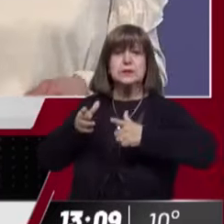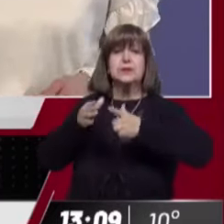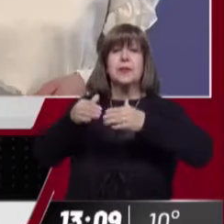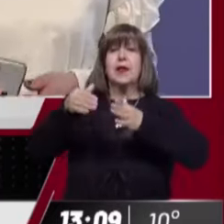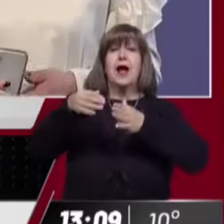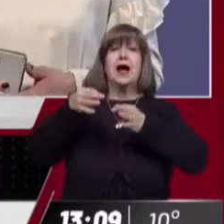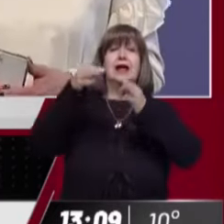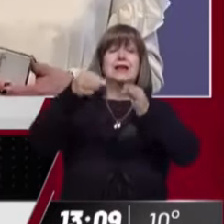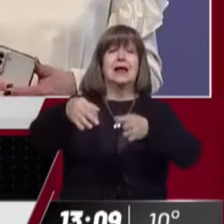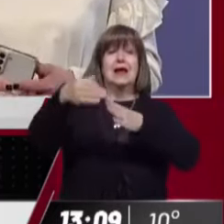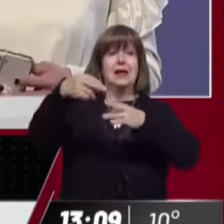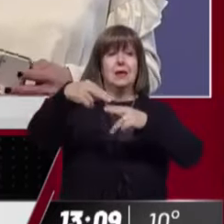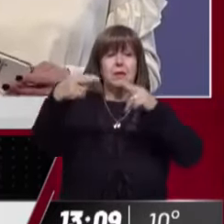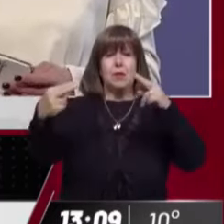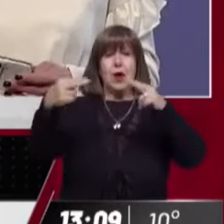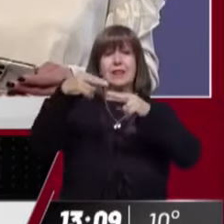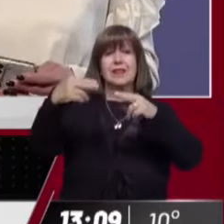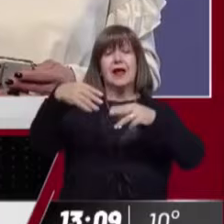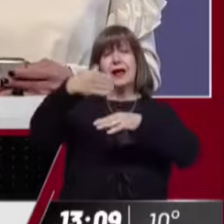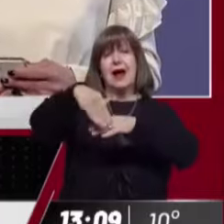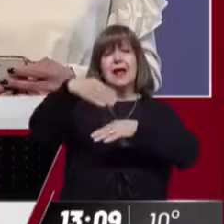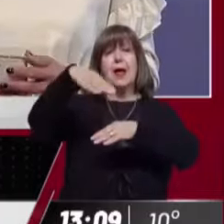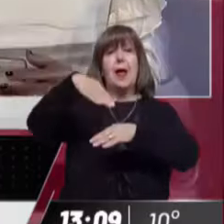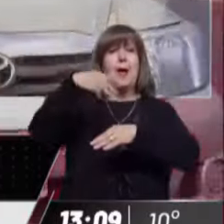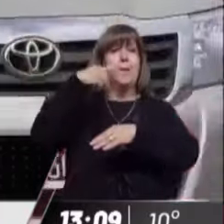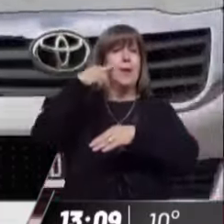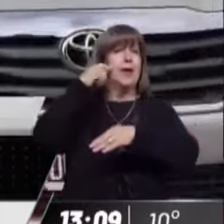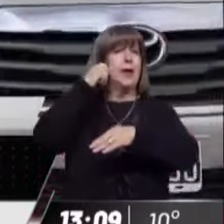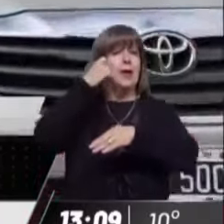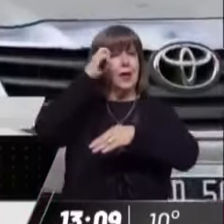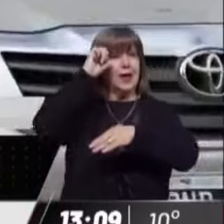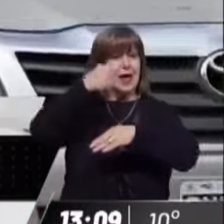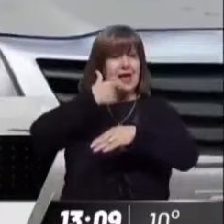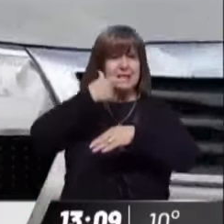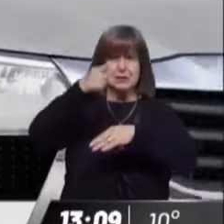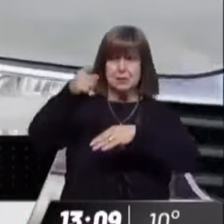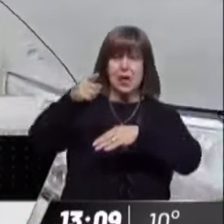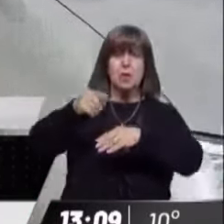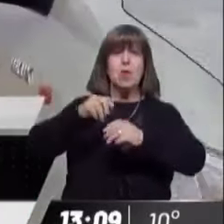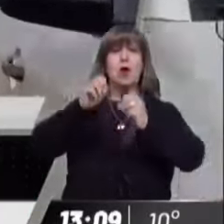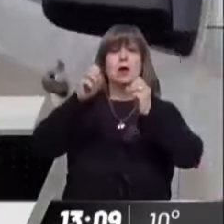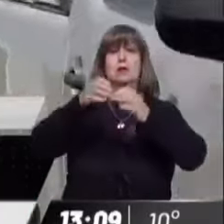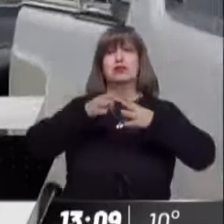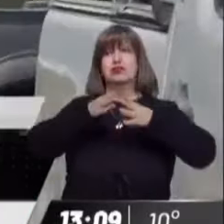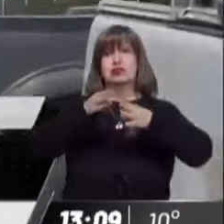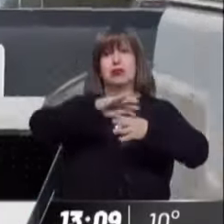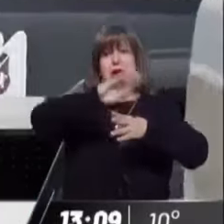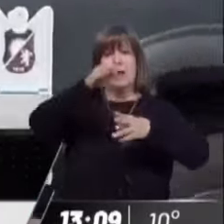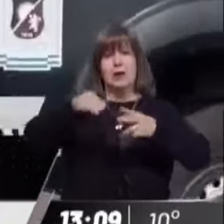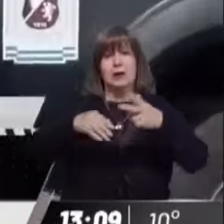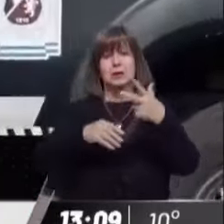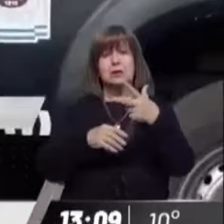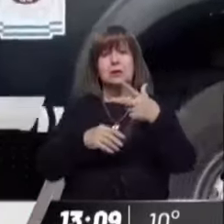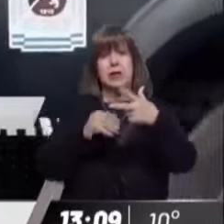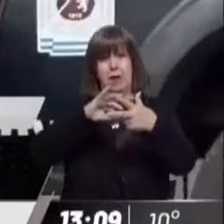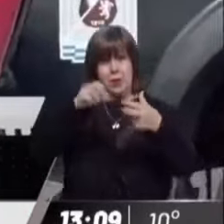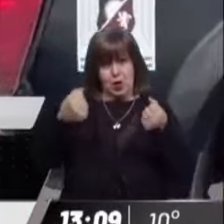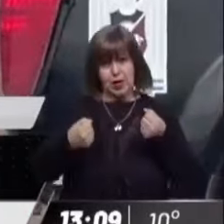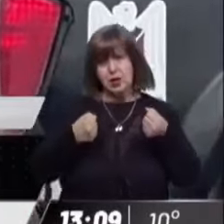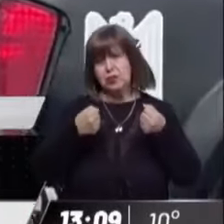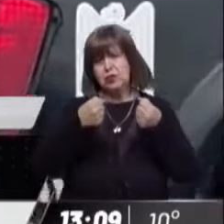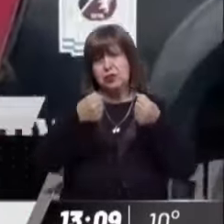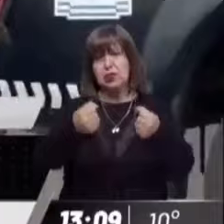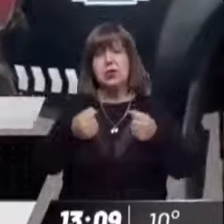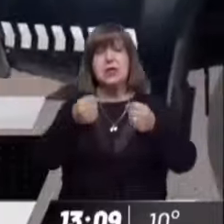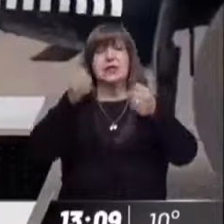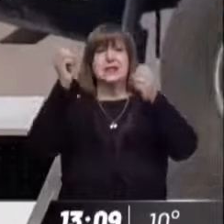ver, es el puente que recién enfocábamos. Esa es la calle Míguez. Ahí los dejan a estos tres empleados del